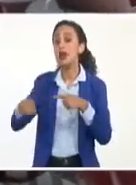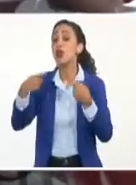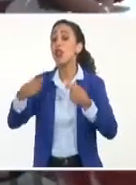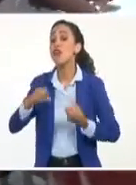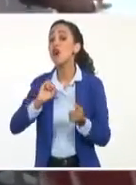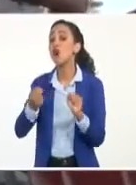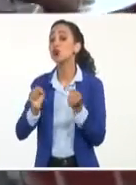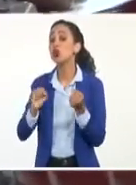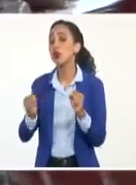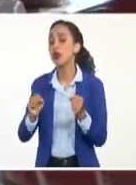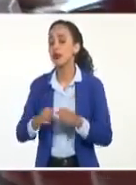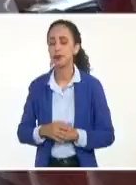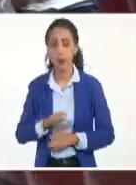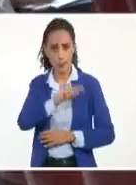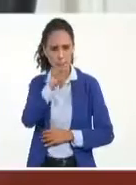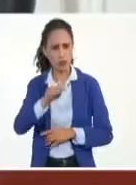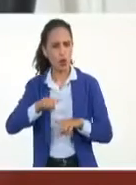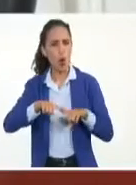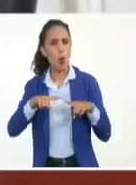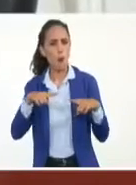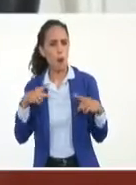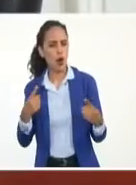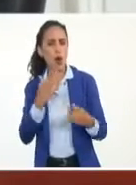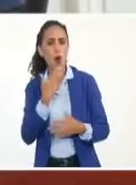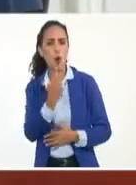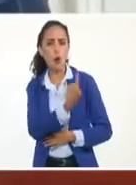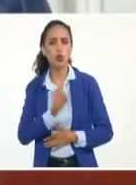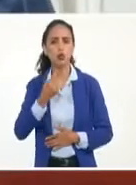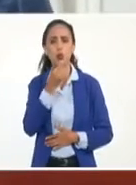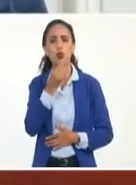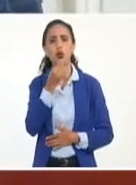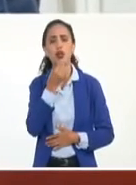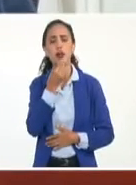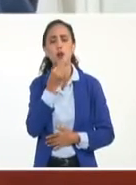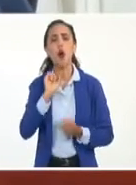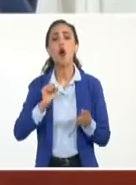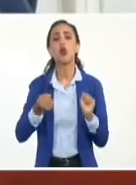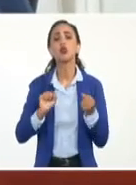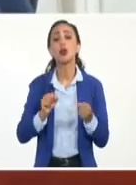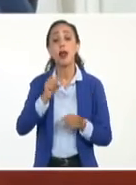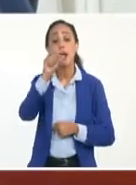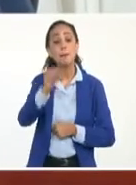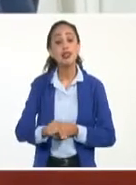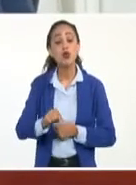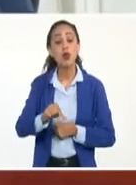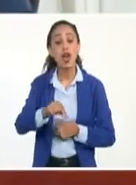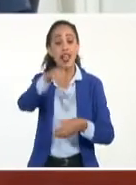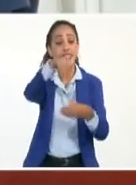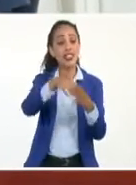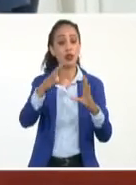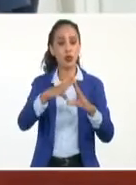la efectividad del ingreso domiciliario? El ingreso domiciliario lo estamos provocando porque hay un contacto, ¿no?